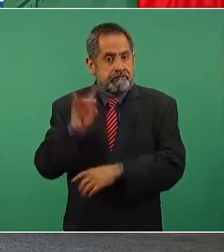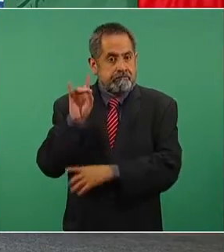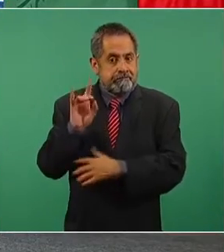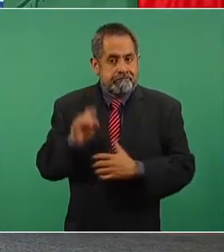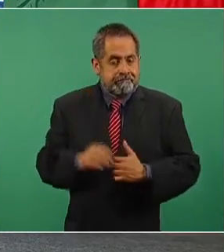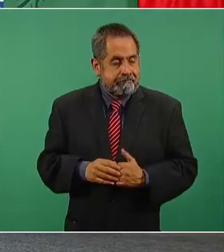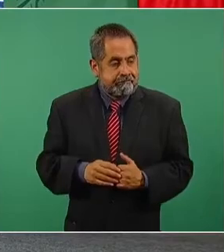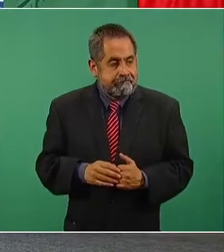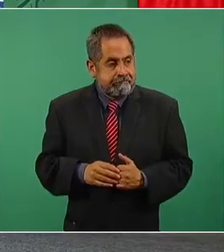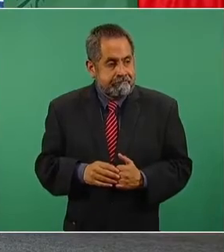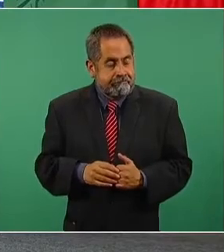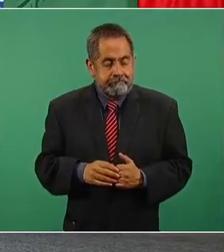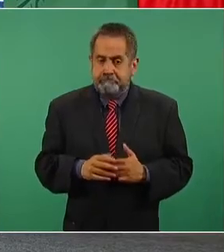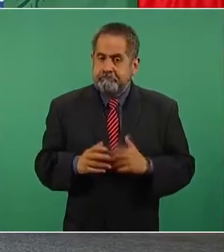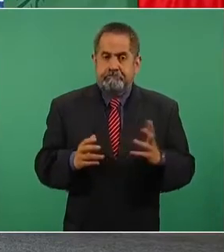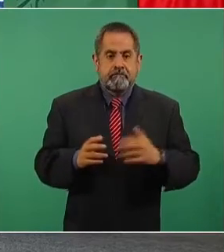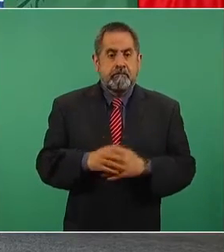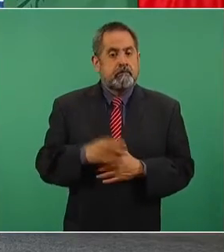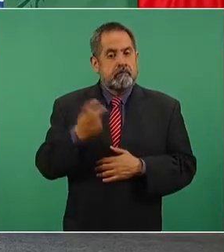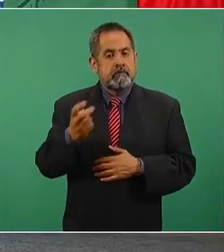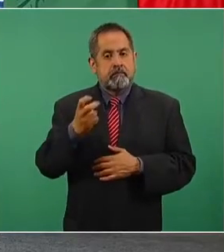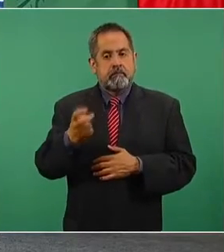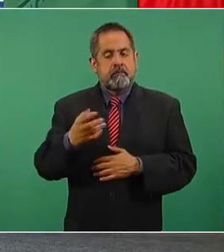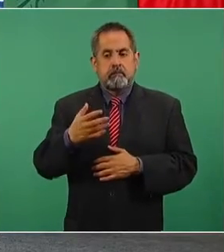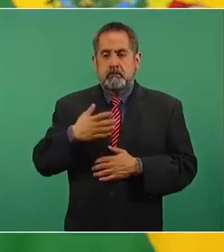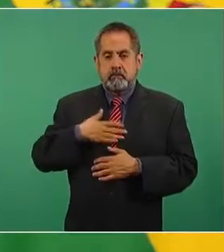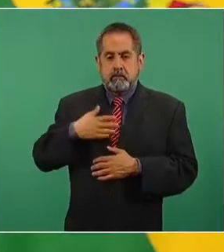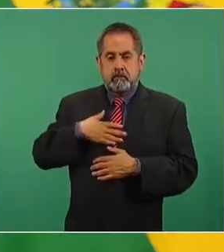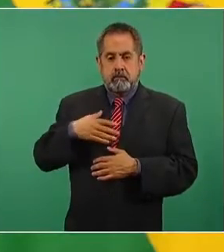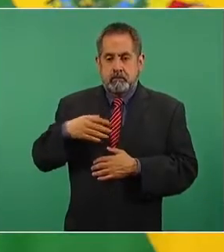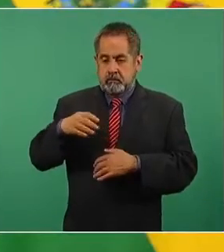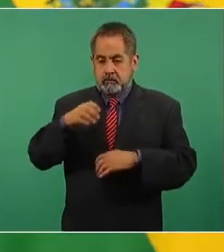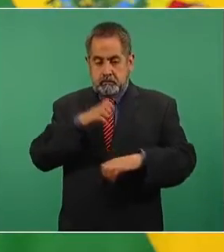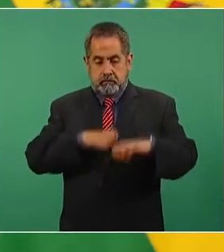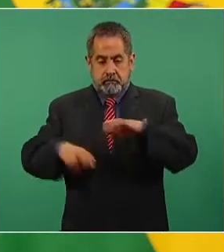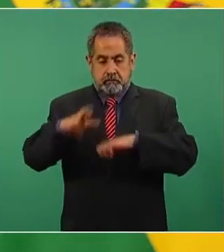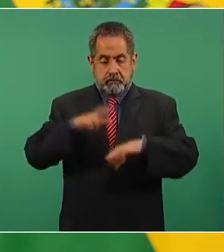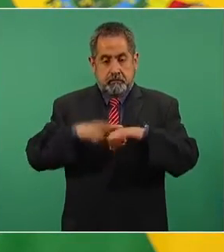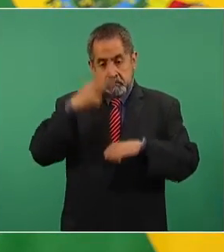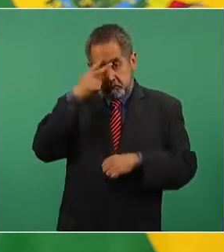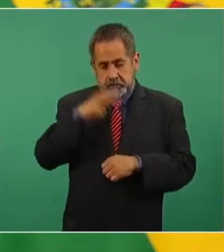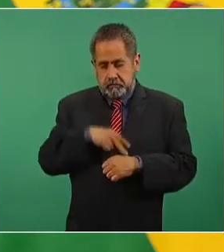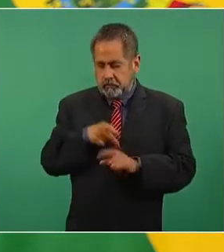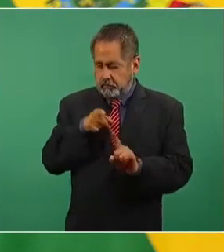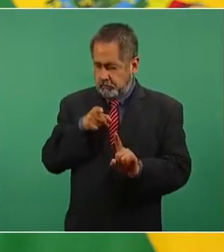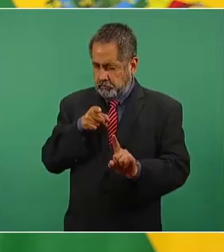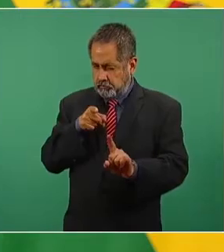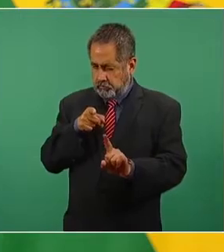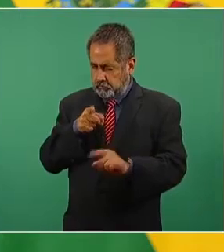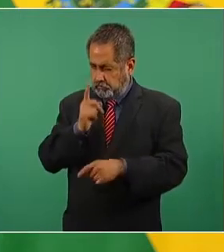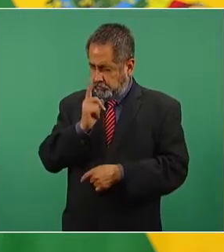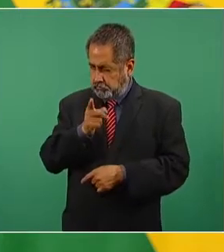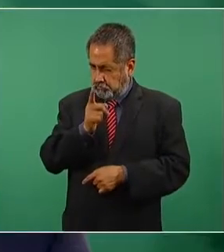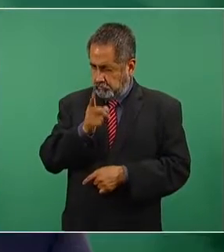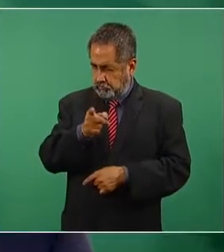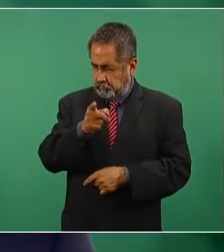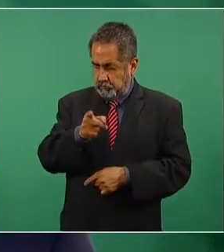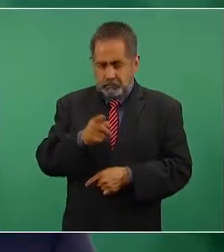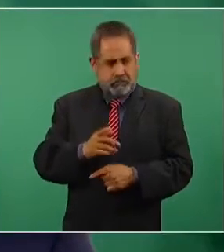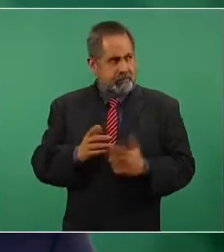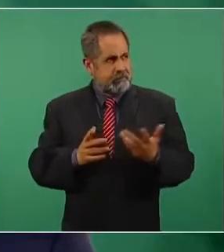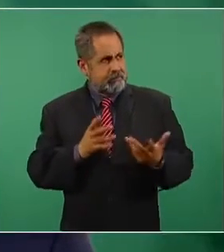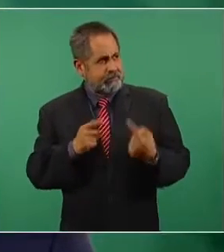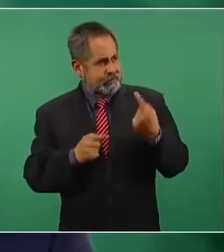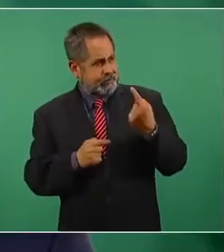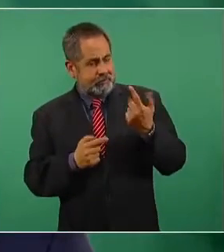Y seguramente por eso a nuestra embajadora, pues, de México allá en Bolivia la tenían en la mira y la llamaban, como ustedes